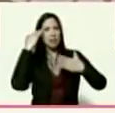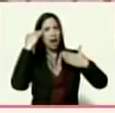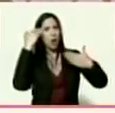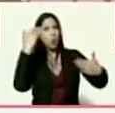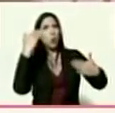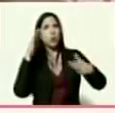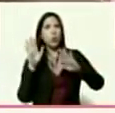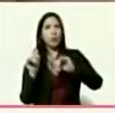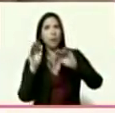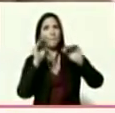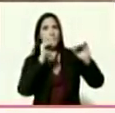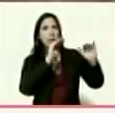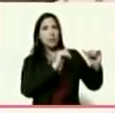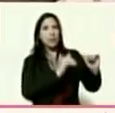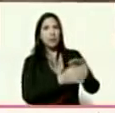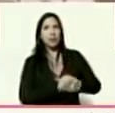despedida.